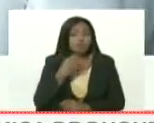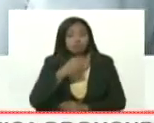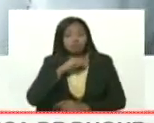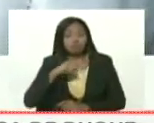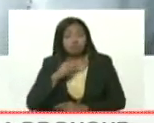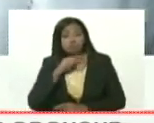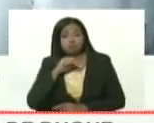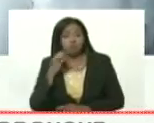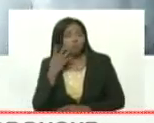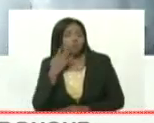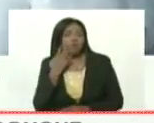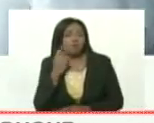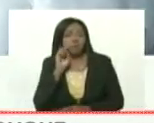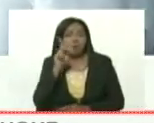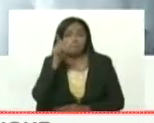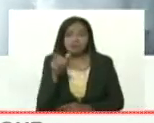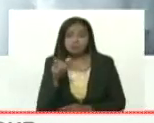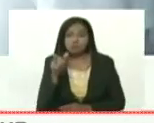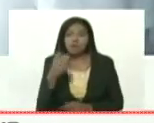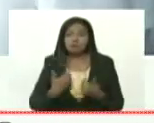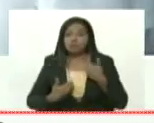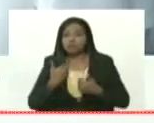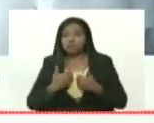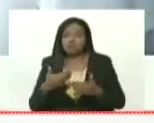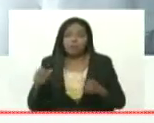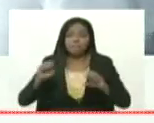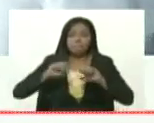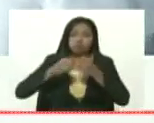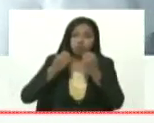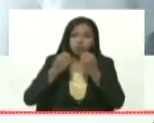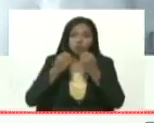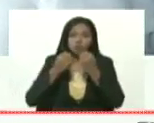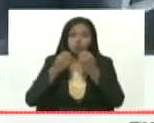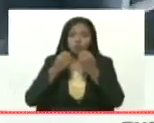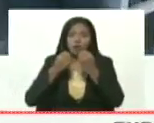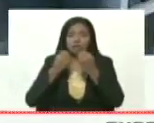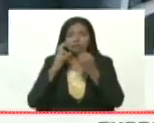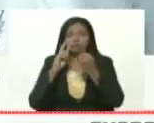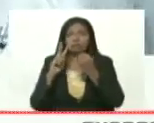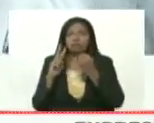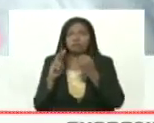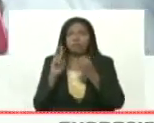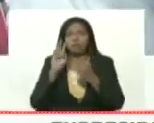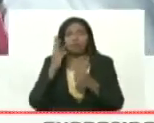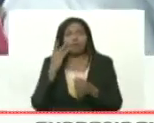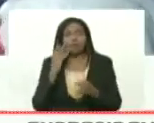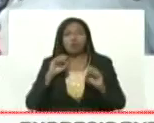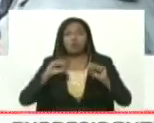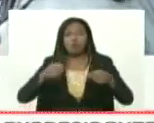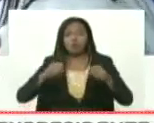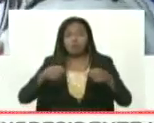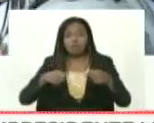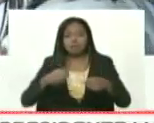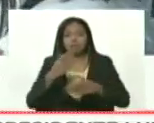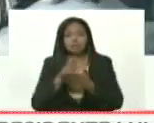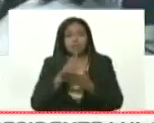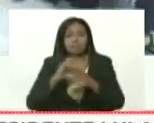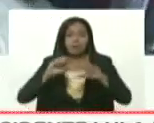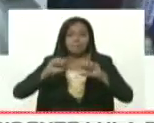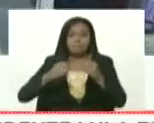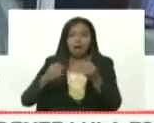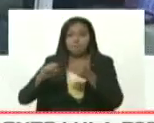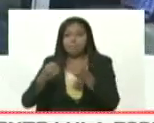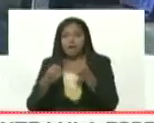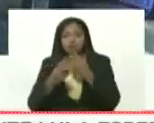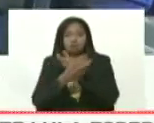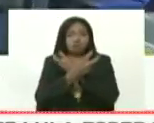cuando por ejemplo una persona sufre una fractura, un caso muy común los motorizados, y su hueso se